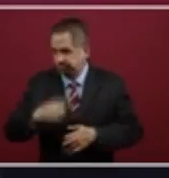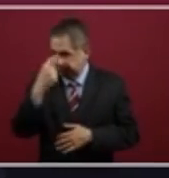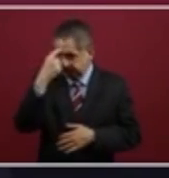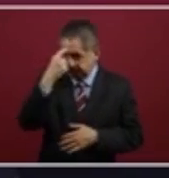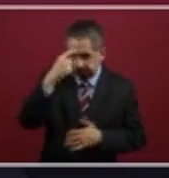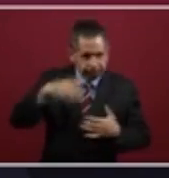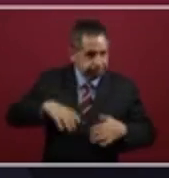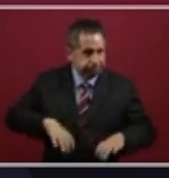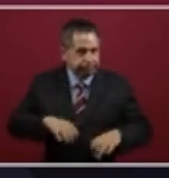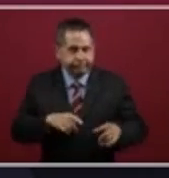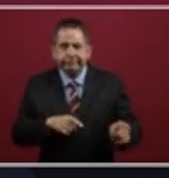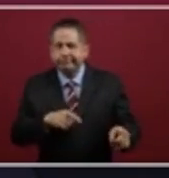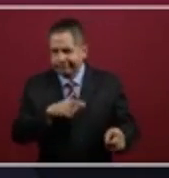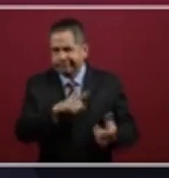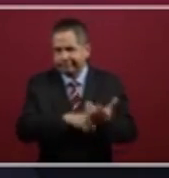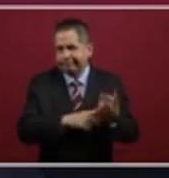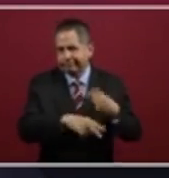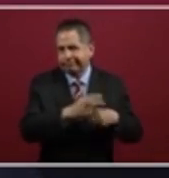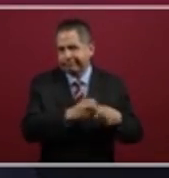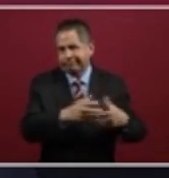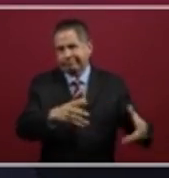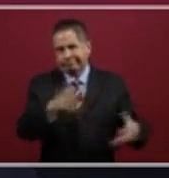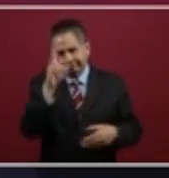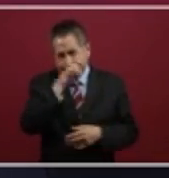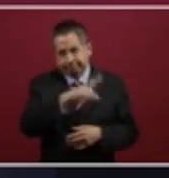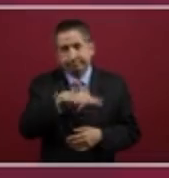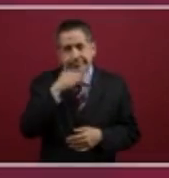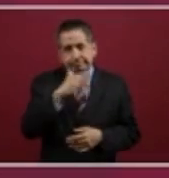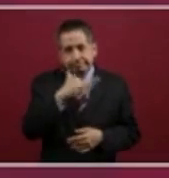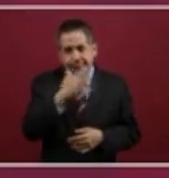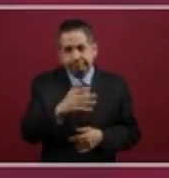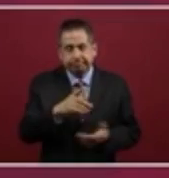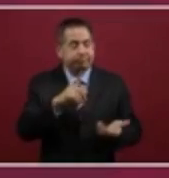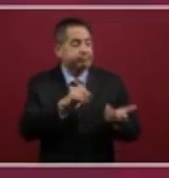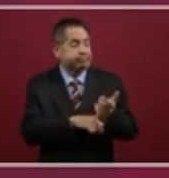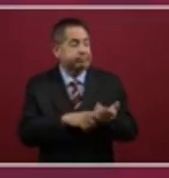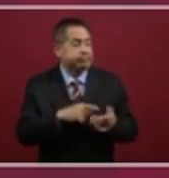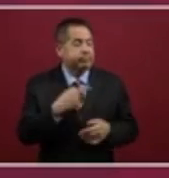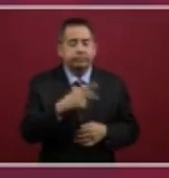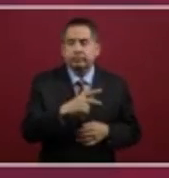también el sistema de vida